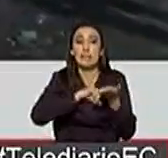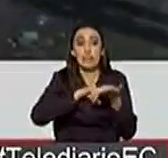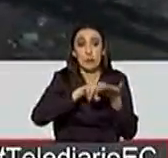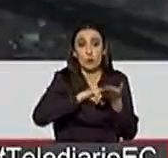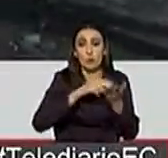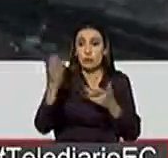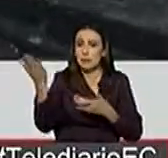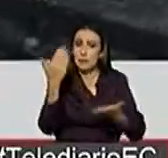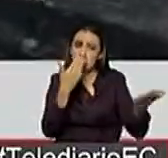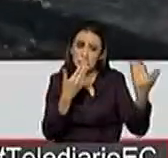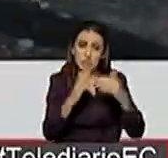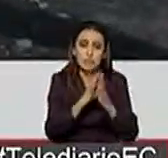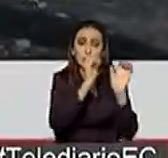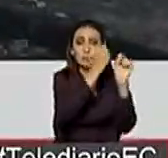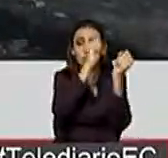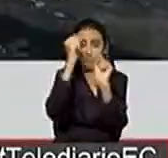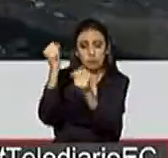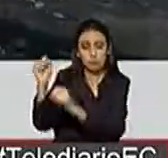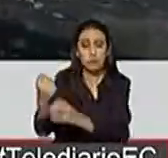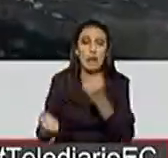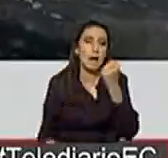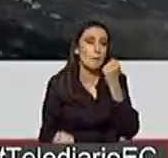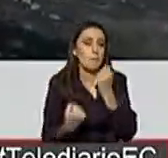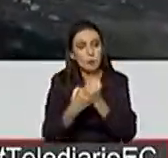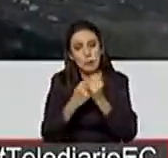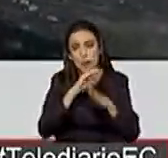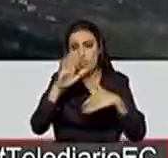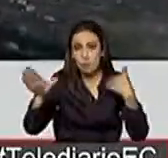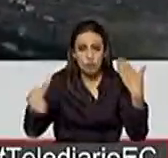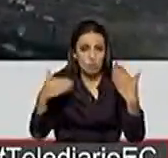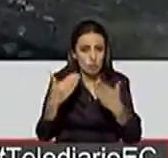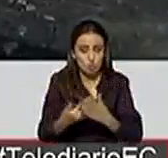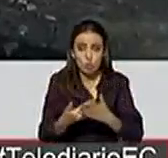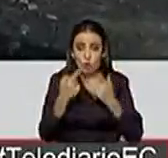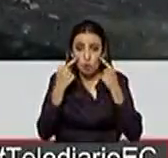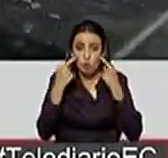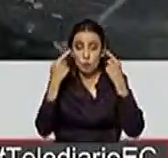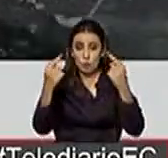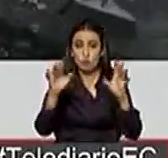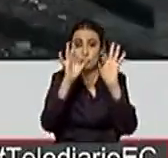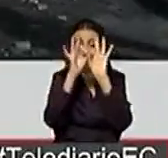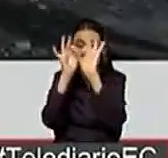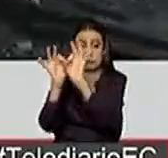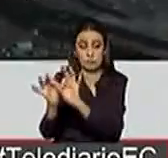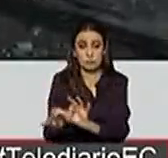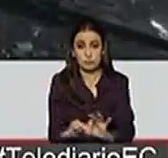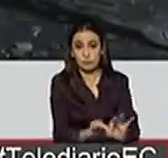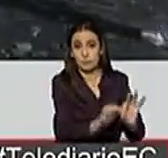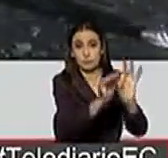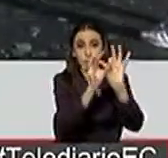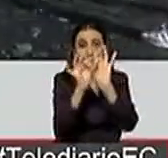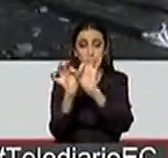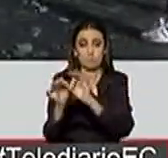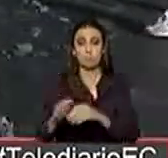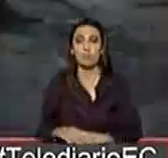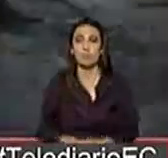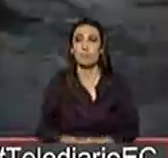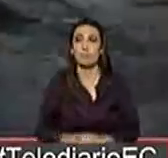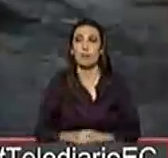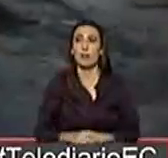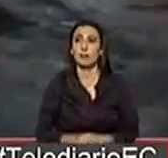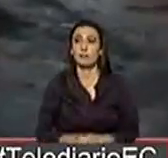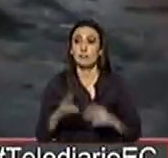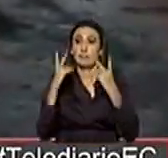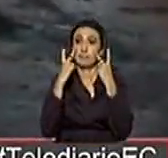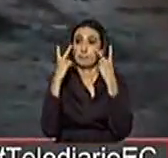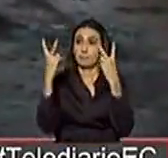para poder hacer una limpieza y así todos todos vengamos acá y pongamos un granito de arena y hace la limpieza de la ciudad las